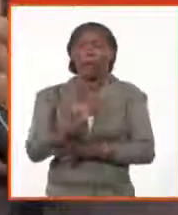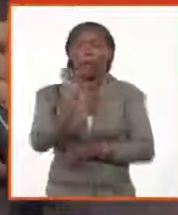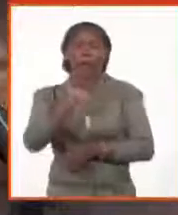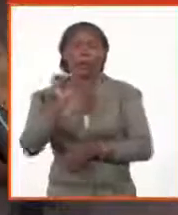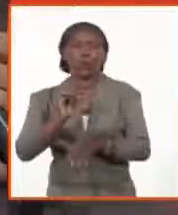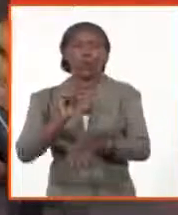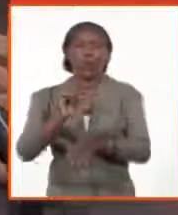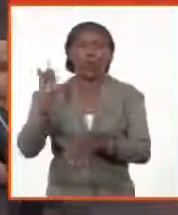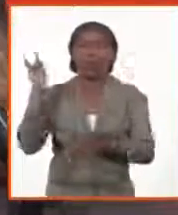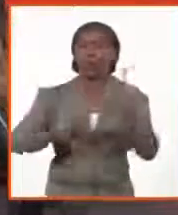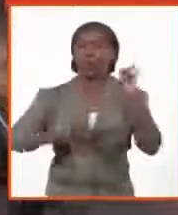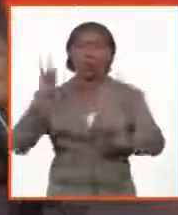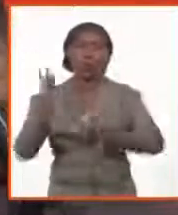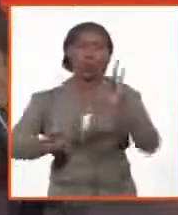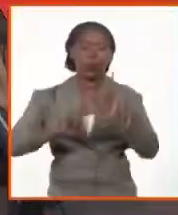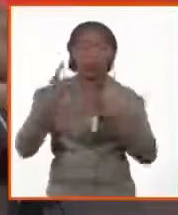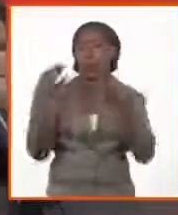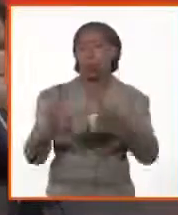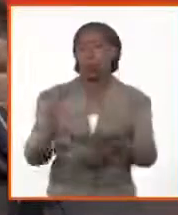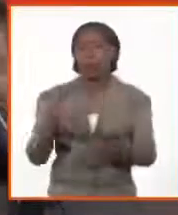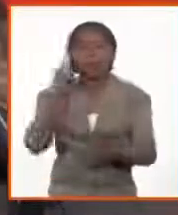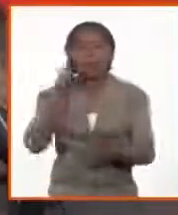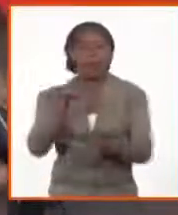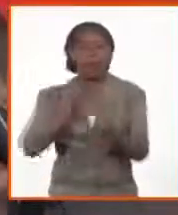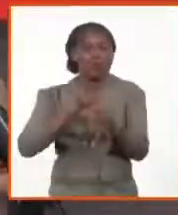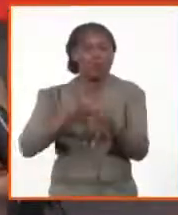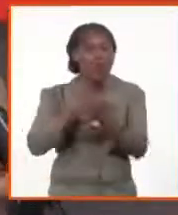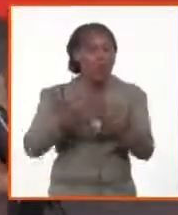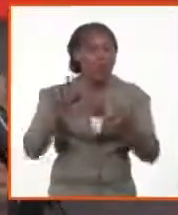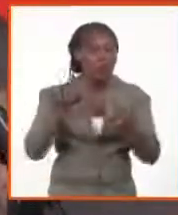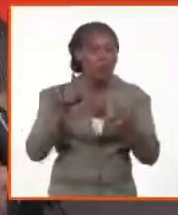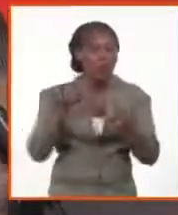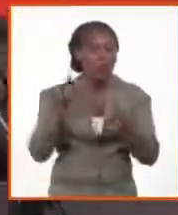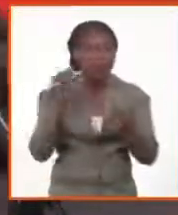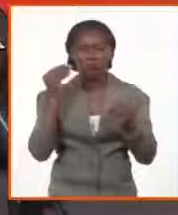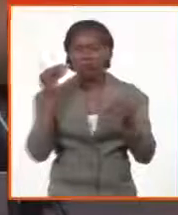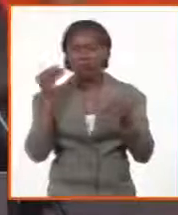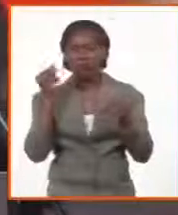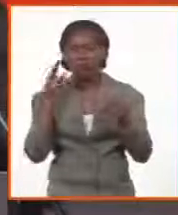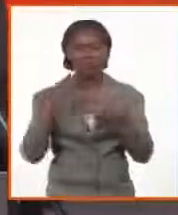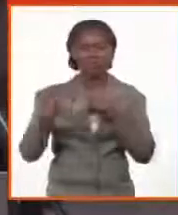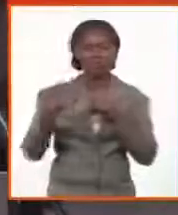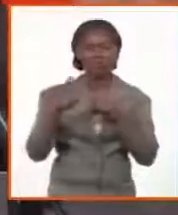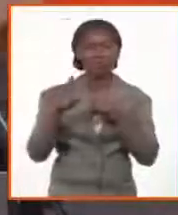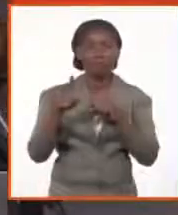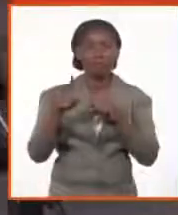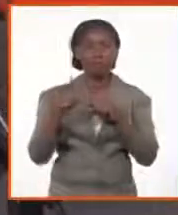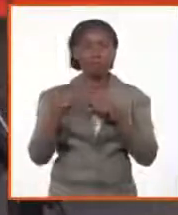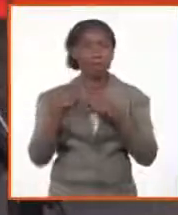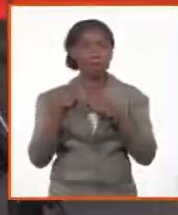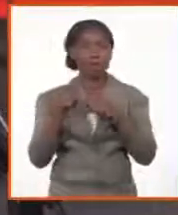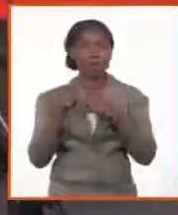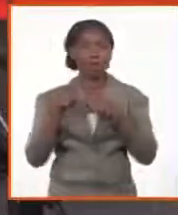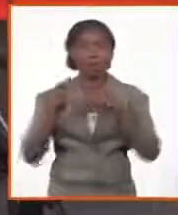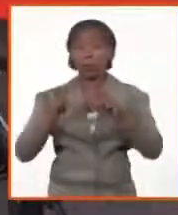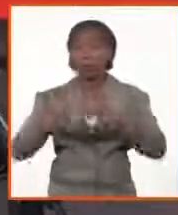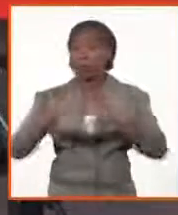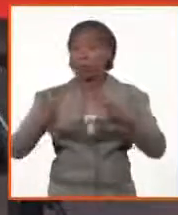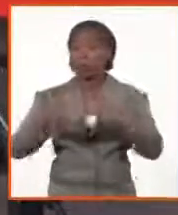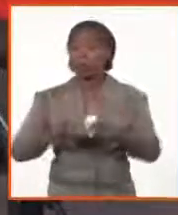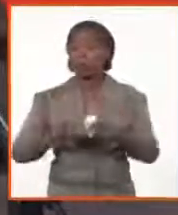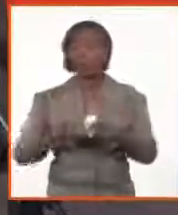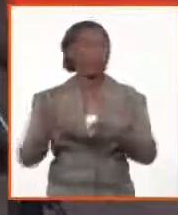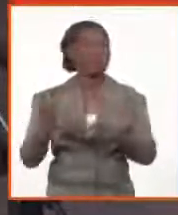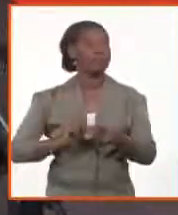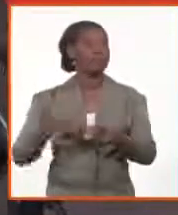que parece el meningococo pero pero no hoy la evolución igual y efectivamente con los extras las